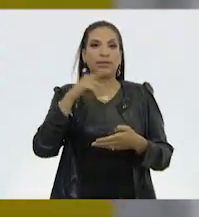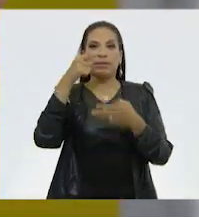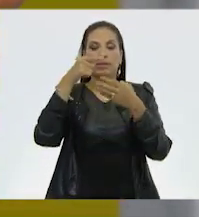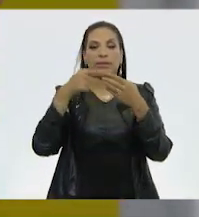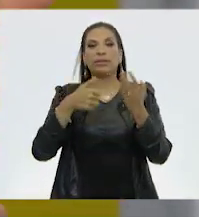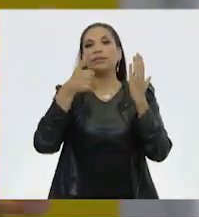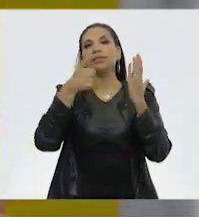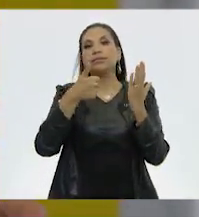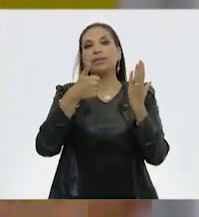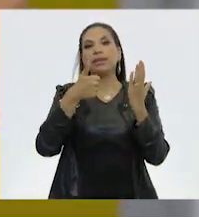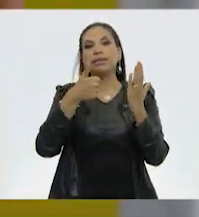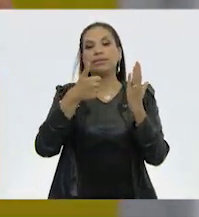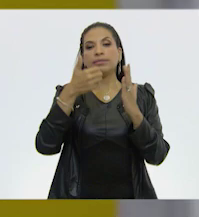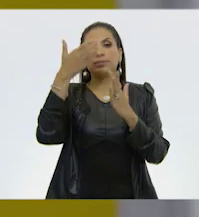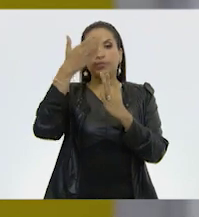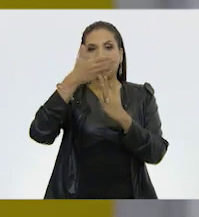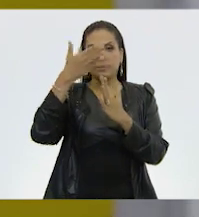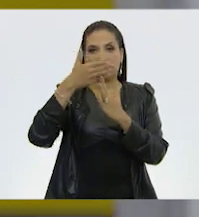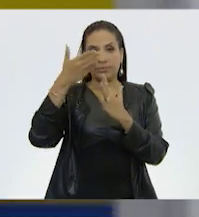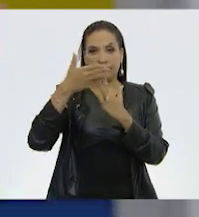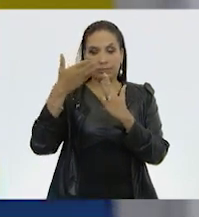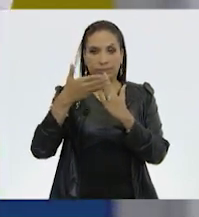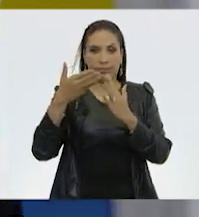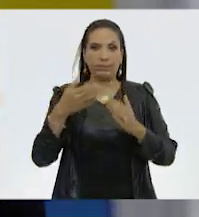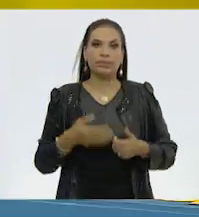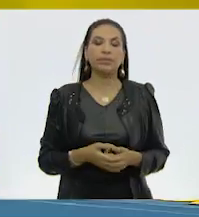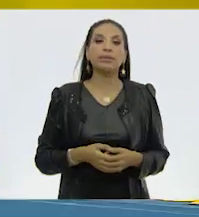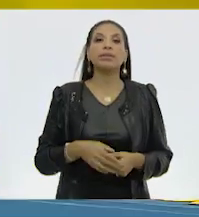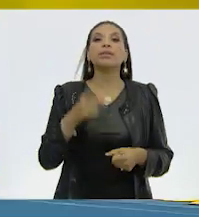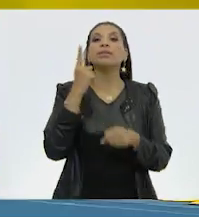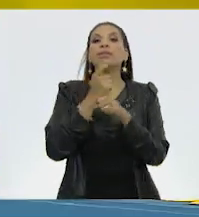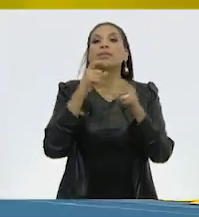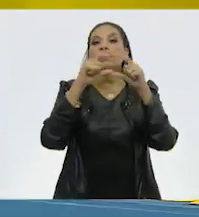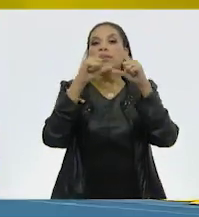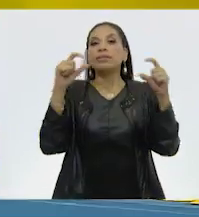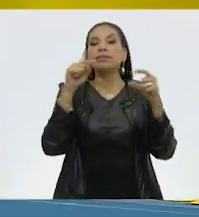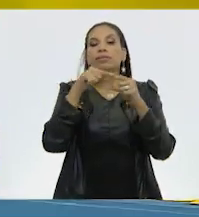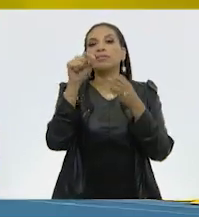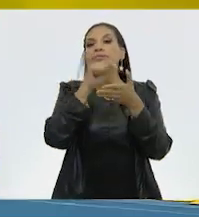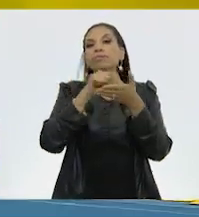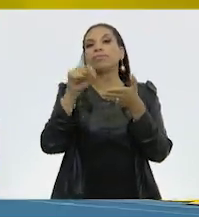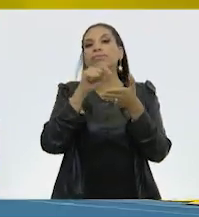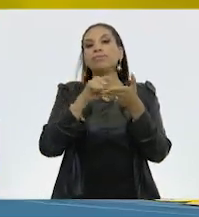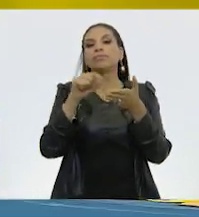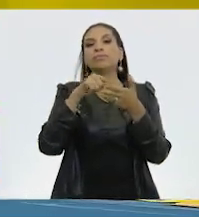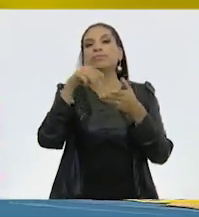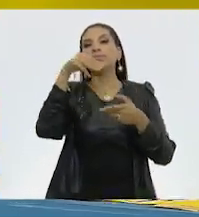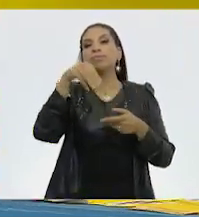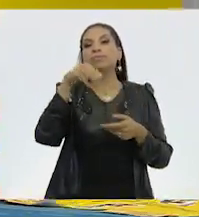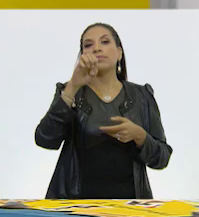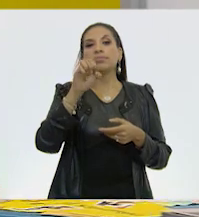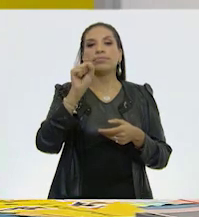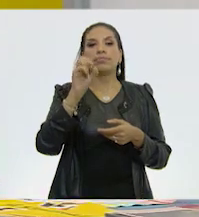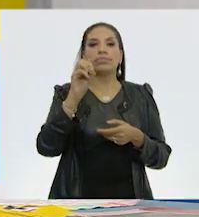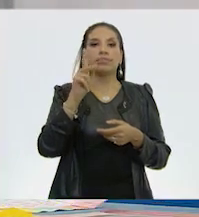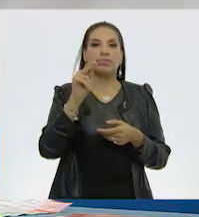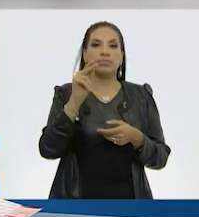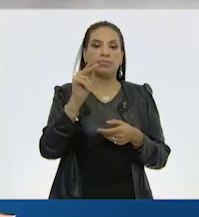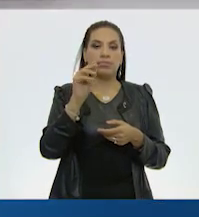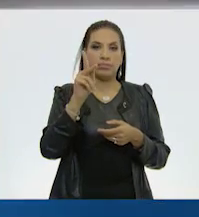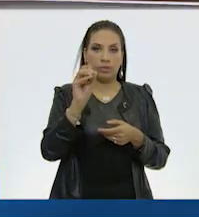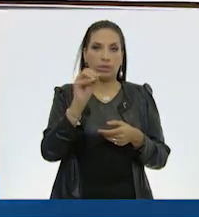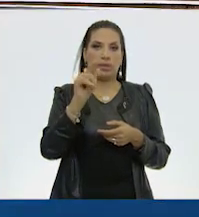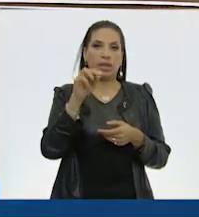quedaron 6 segmentos. En el primer sexto anotaremos Mesopotamia, en el